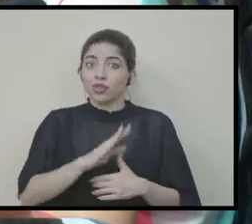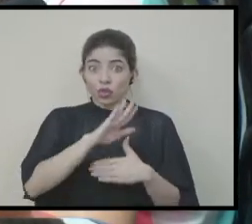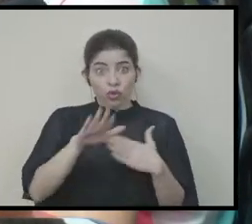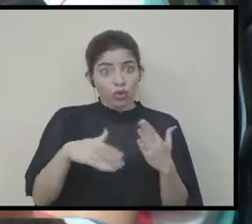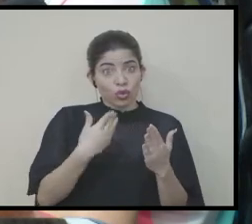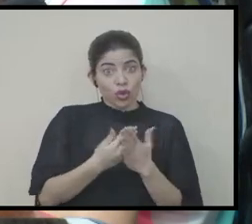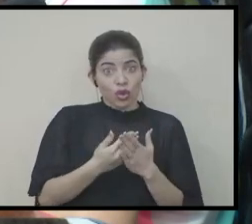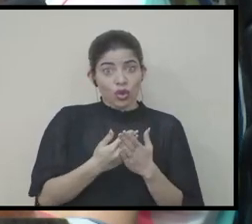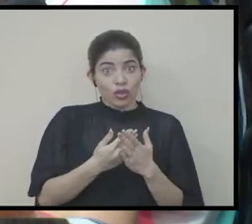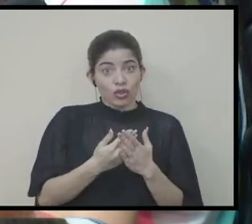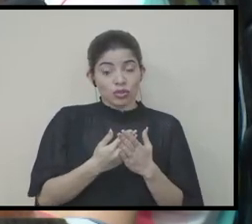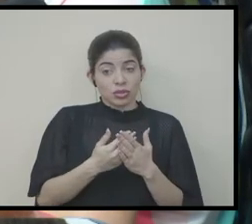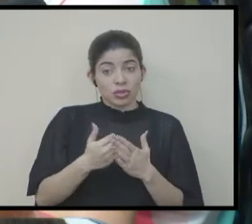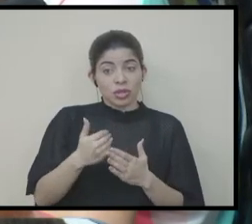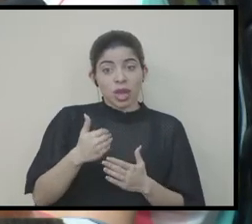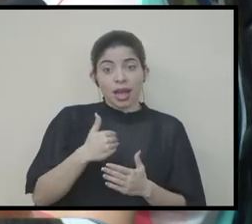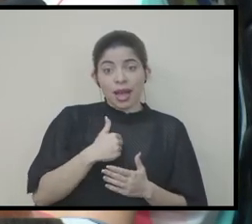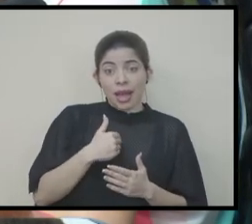tenemos